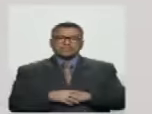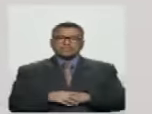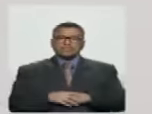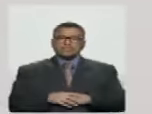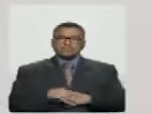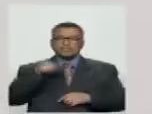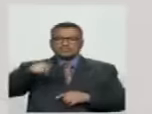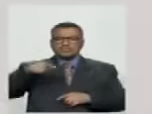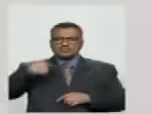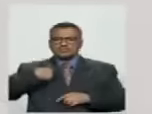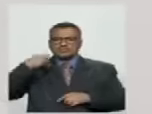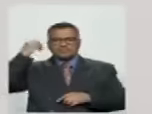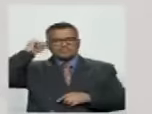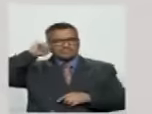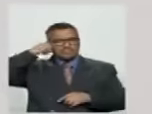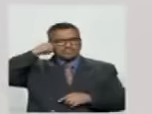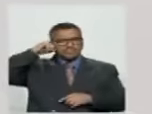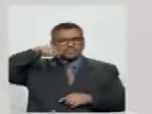Yo no me acuerdo.